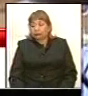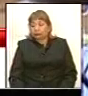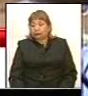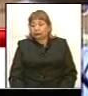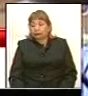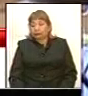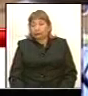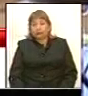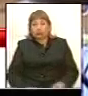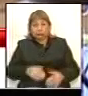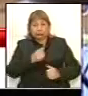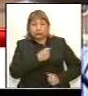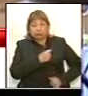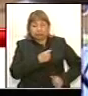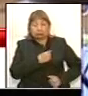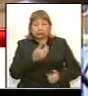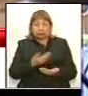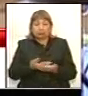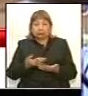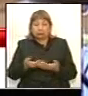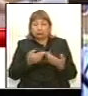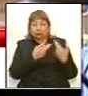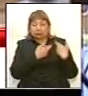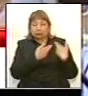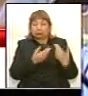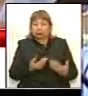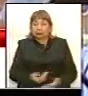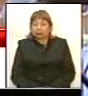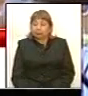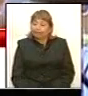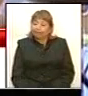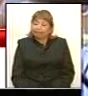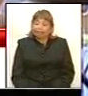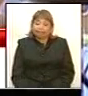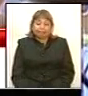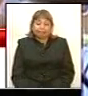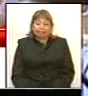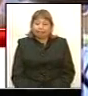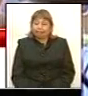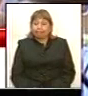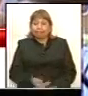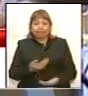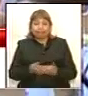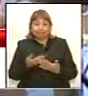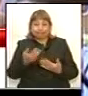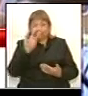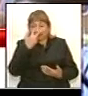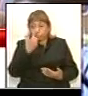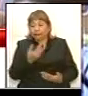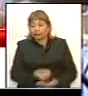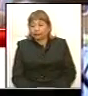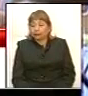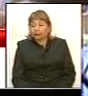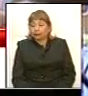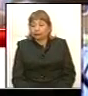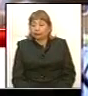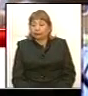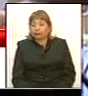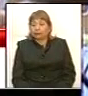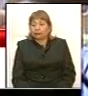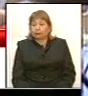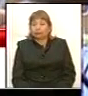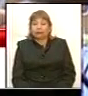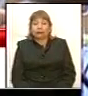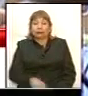Está en comisión de defensa, está en comisión de defensa. Entonces, esa cosa tiene que ver. Después, usted ha hablado, por ejemplo,